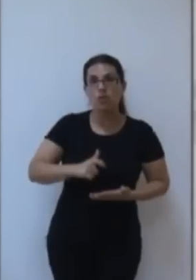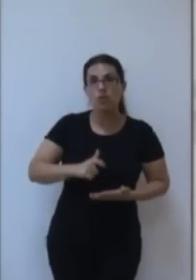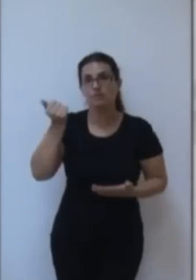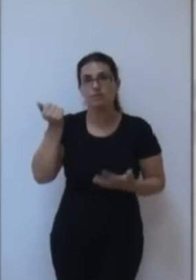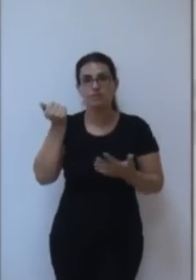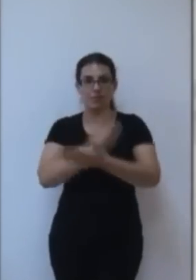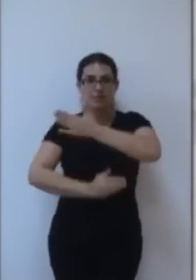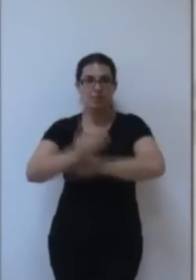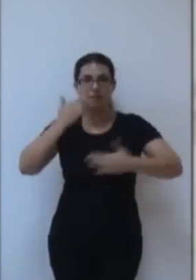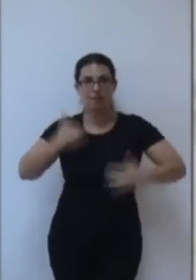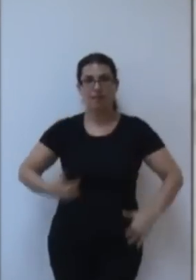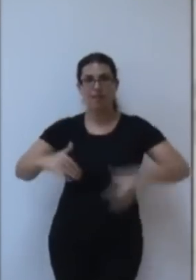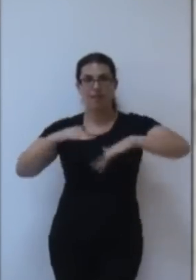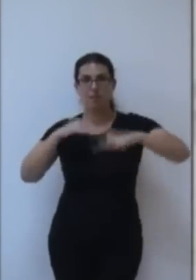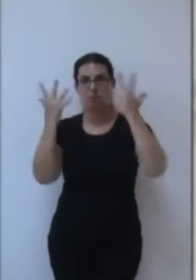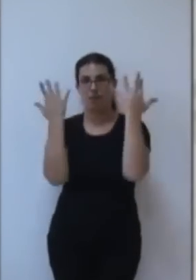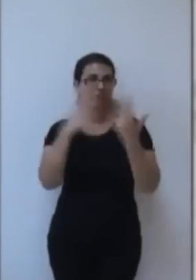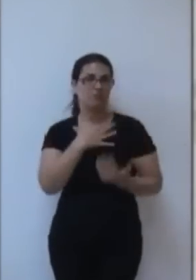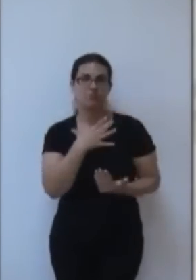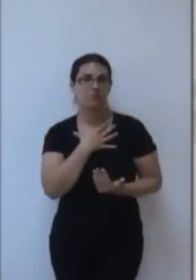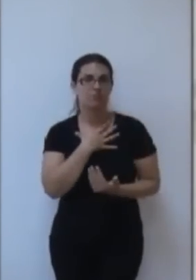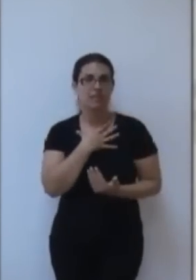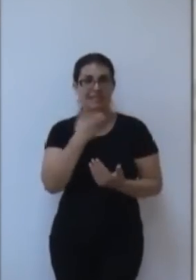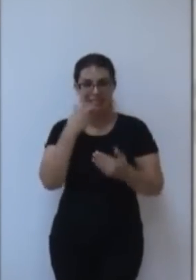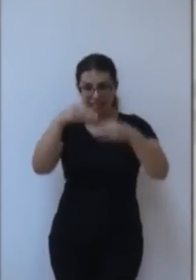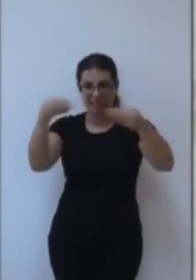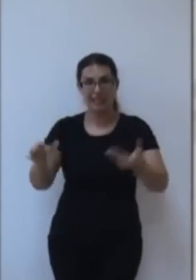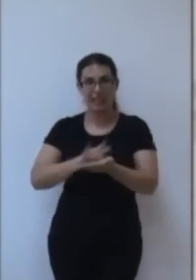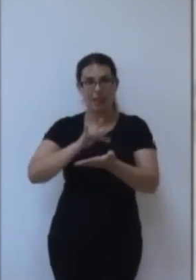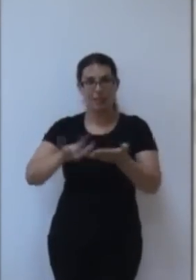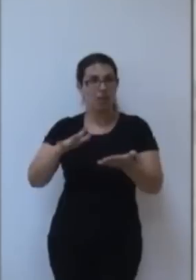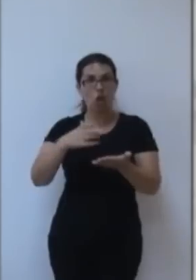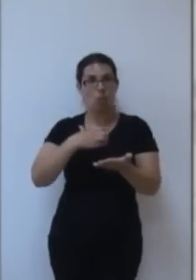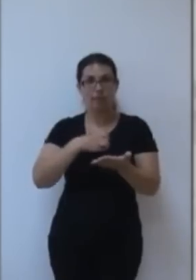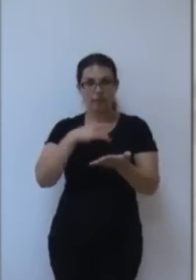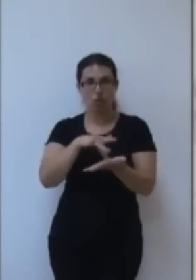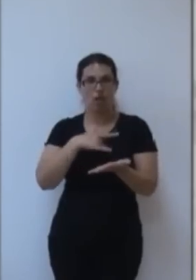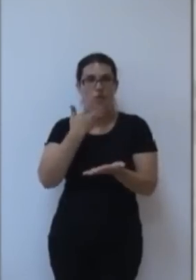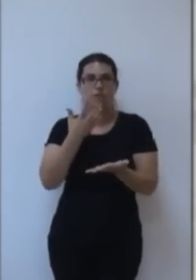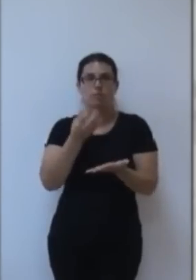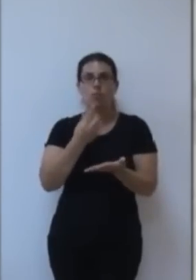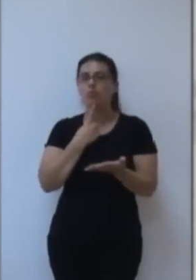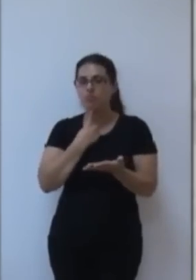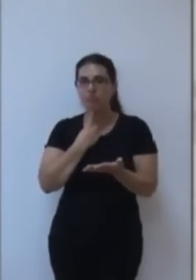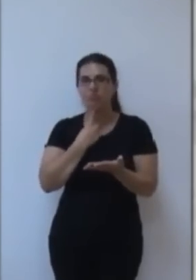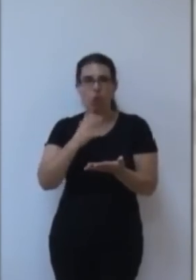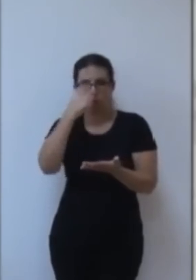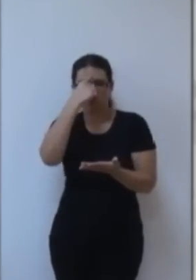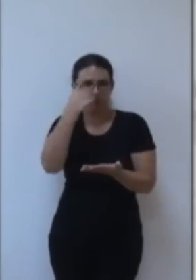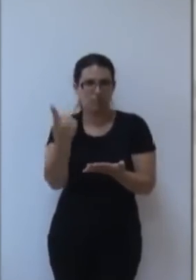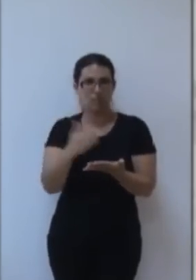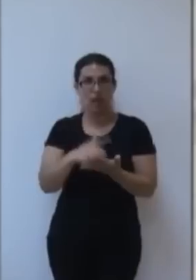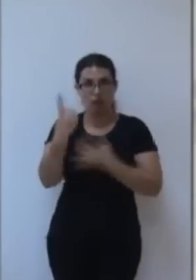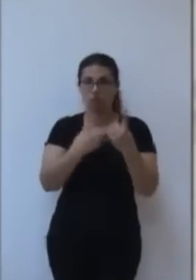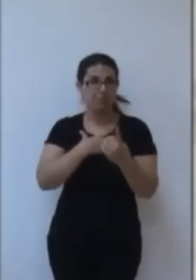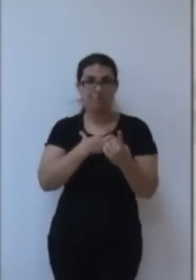Entonces, si no le puedes poner un dispositivo pulsador extra, como ocurre con algunas tabletas que no se les puede poner, entonces